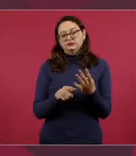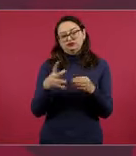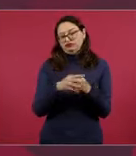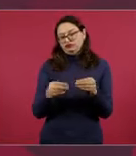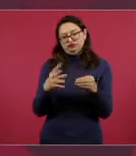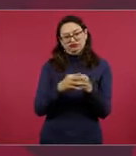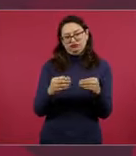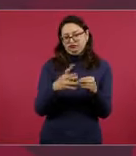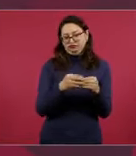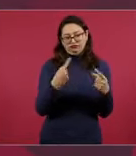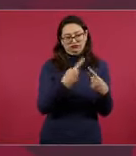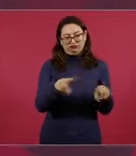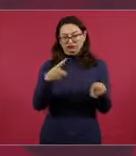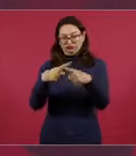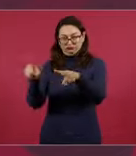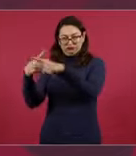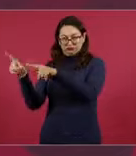frutales, limón,